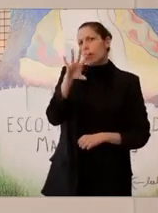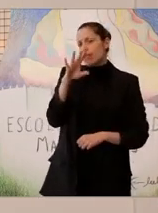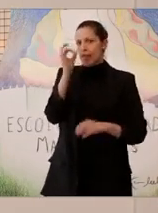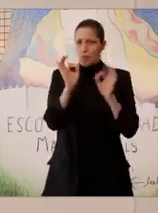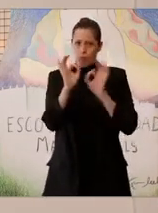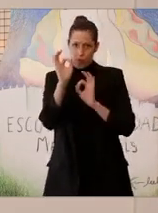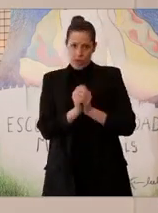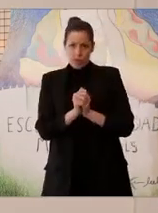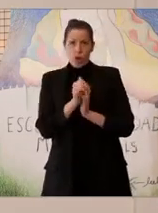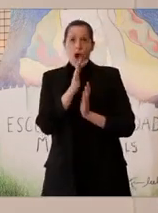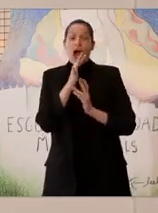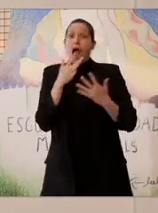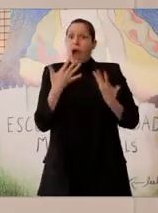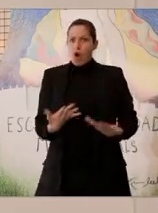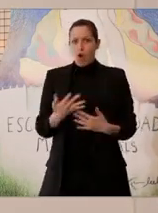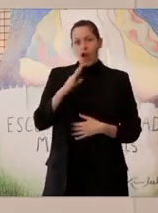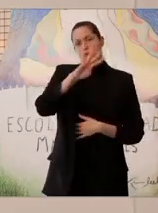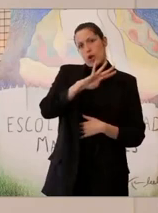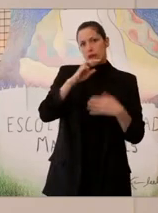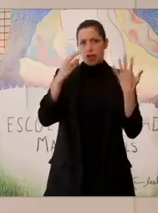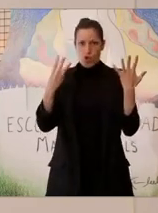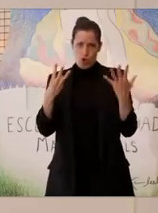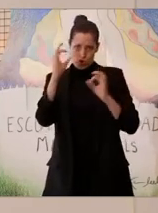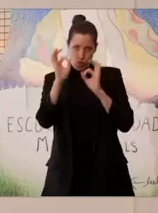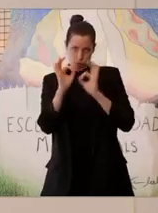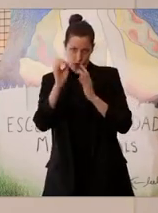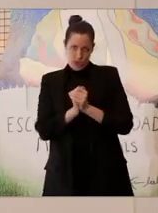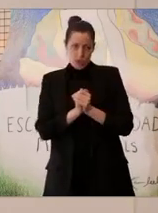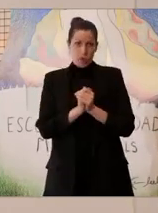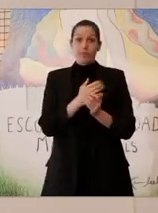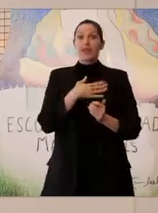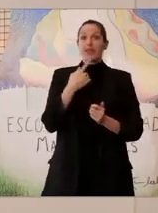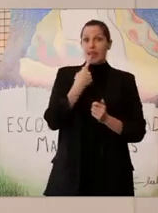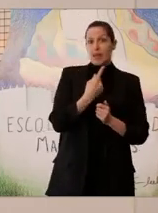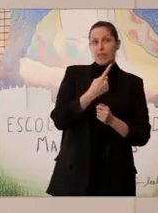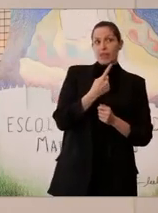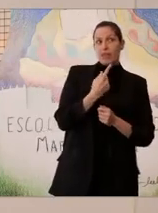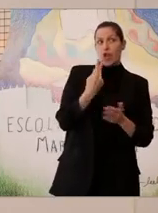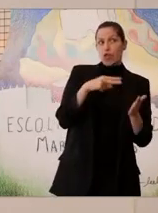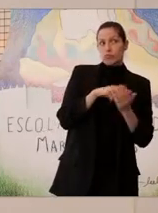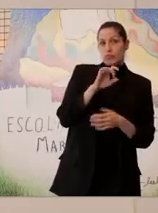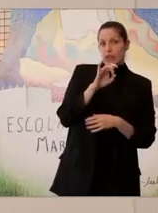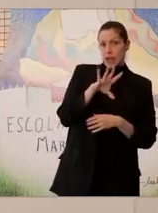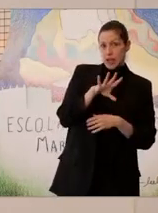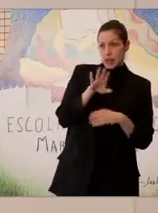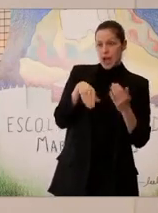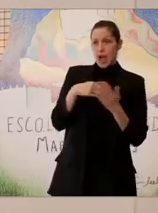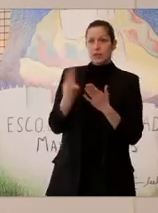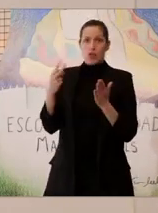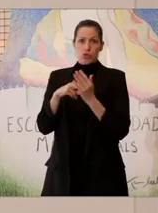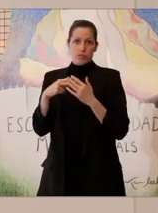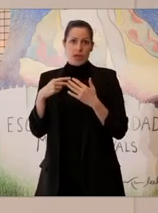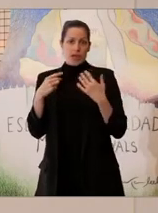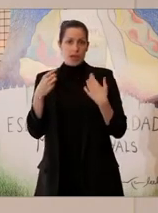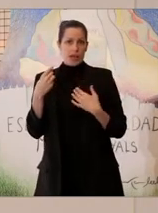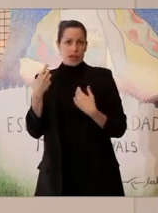ser un 48%. Desde el 15 al 20 se subió 8 puntos y desde